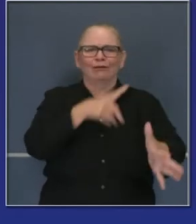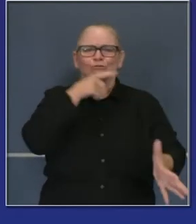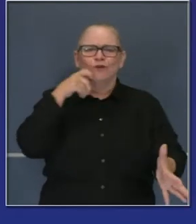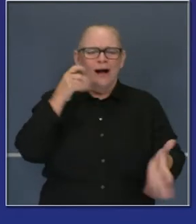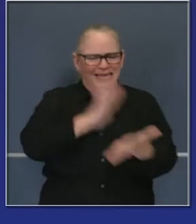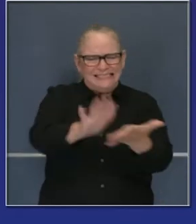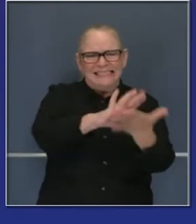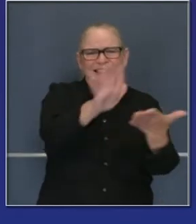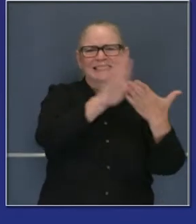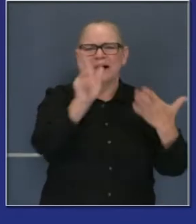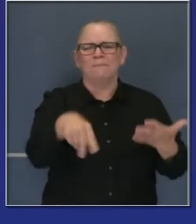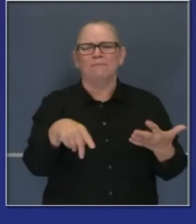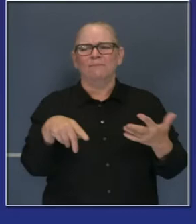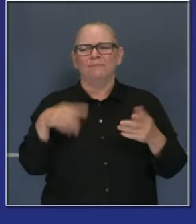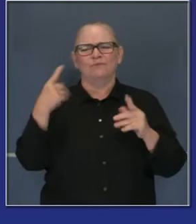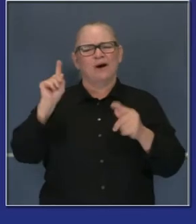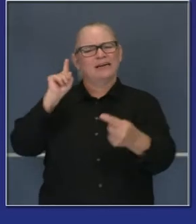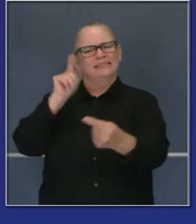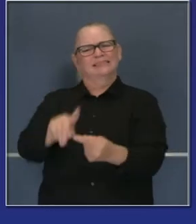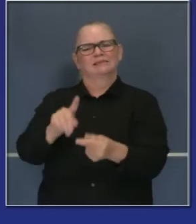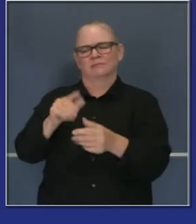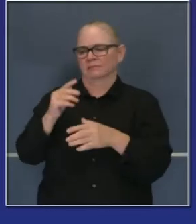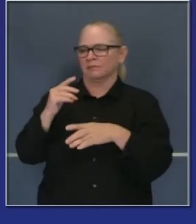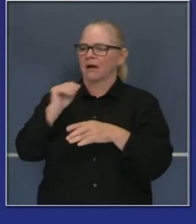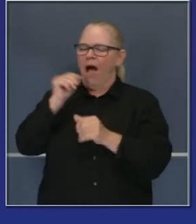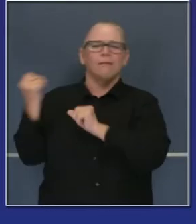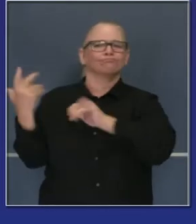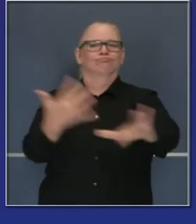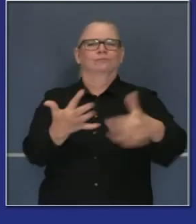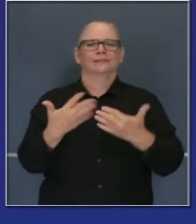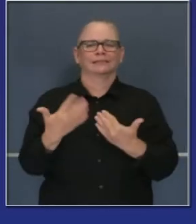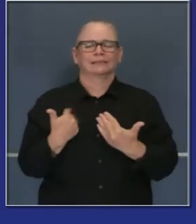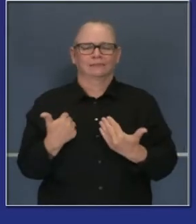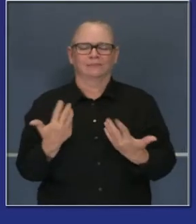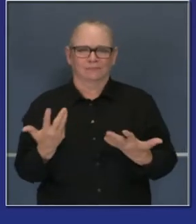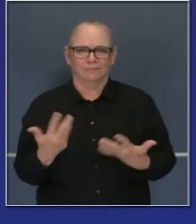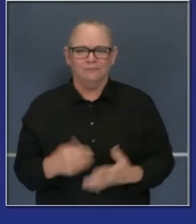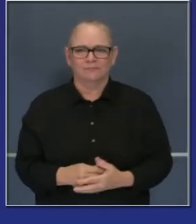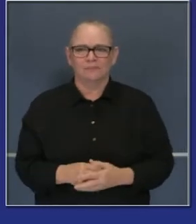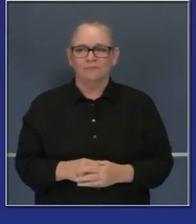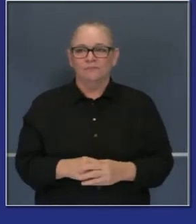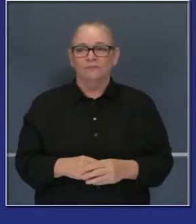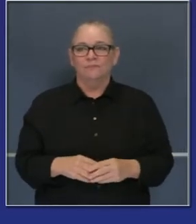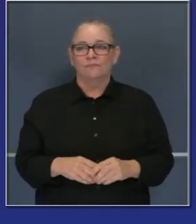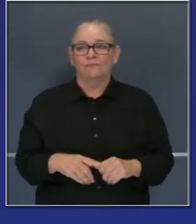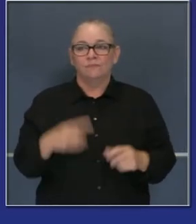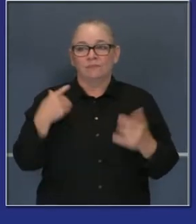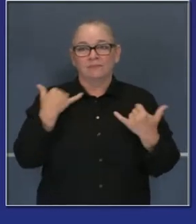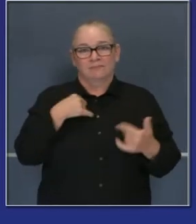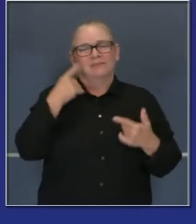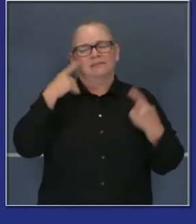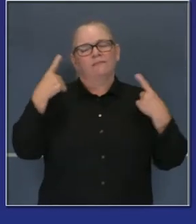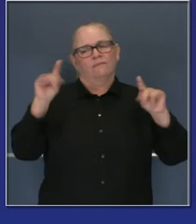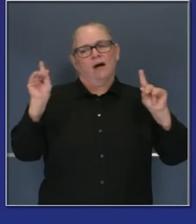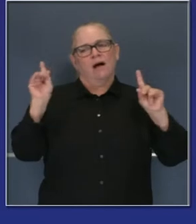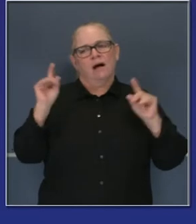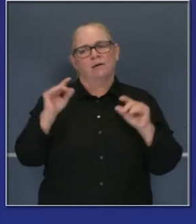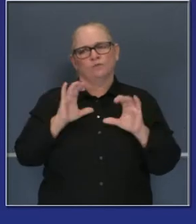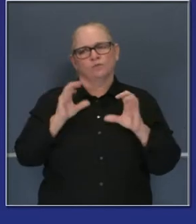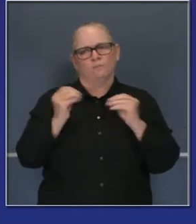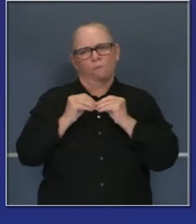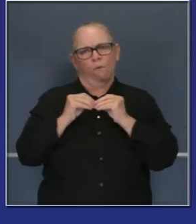y de las de los bosques y esto es a es evidente esto sí ha avanzado en formas que no hemos visto en el pasado